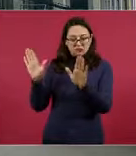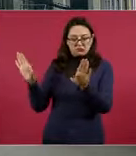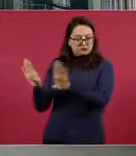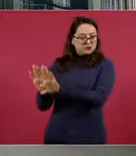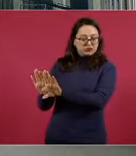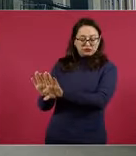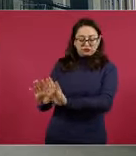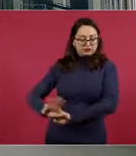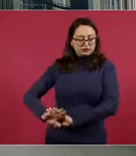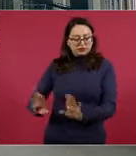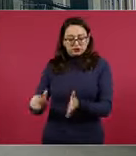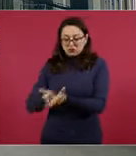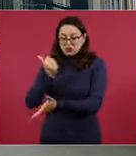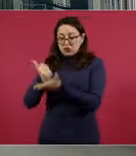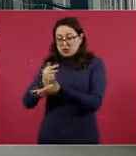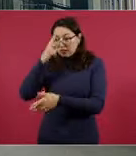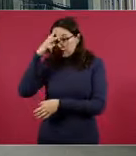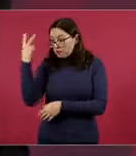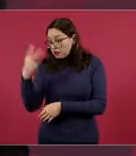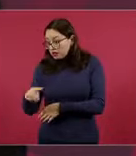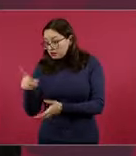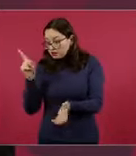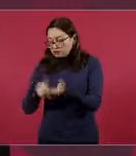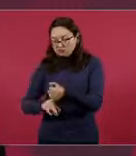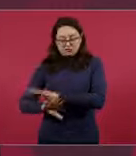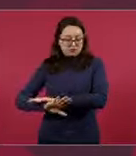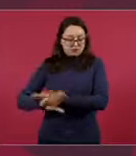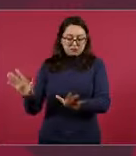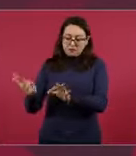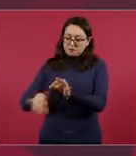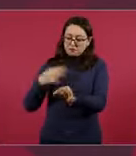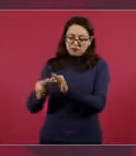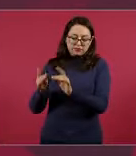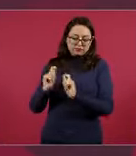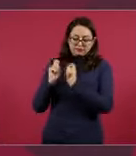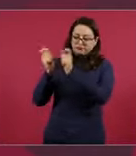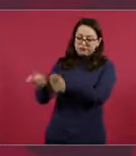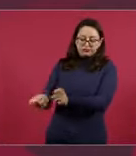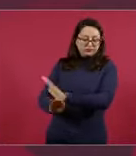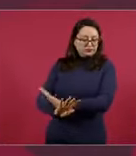lo que habíamos hecho. Ya fue, terminé un ciclo y aquí,